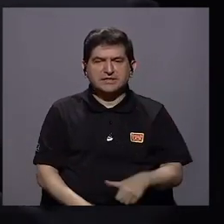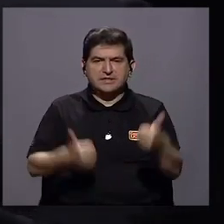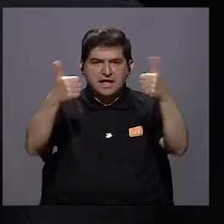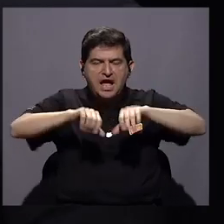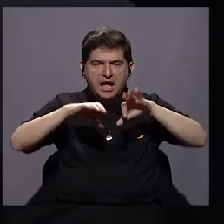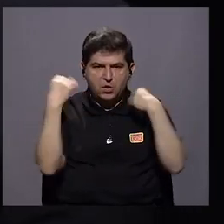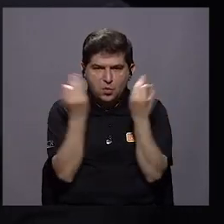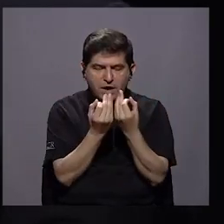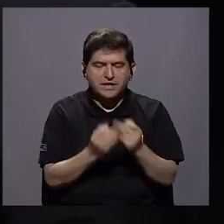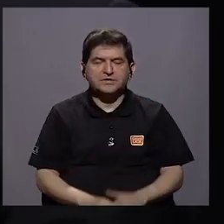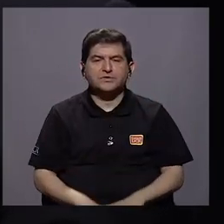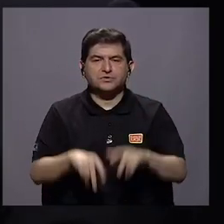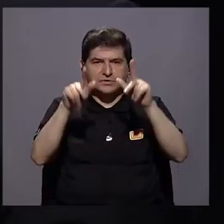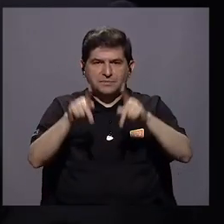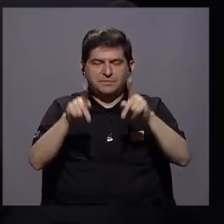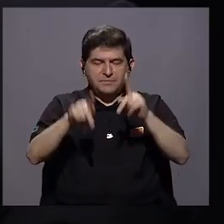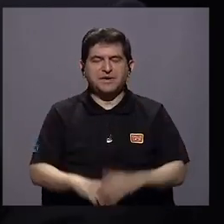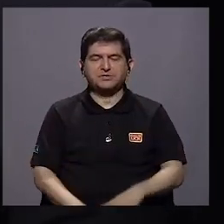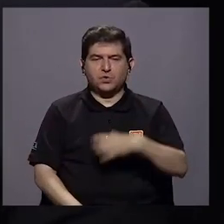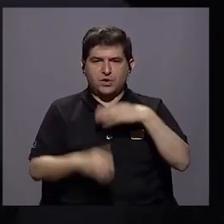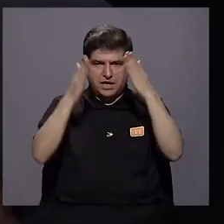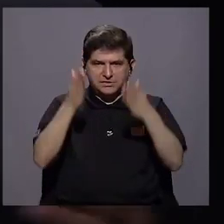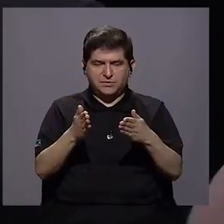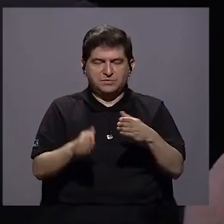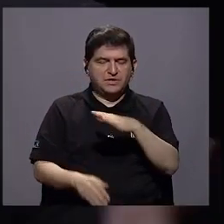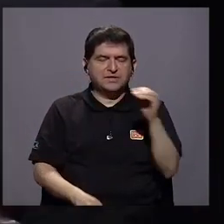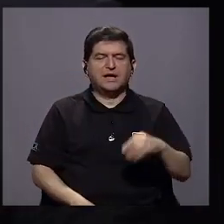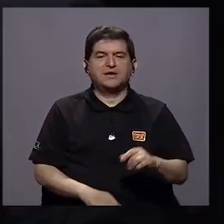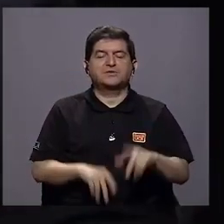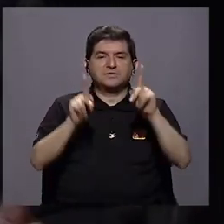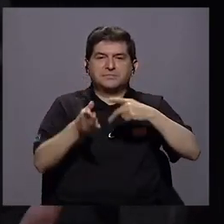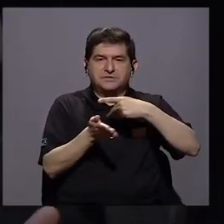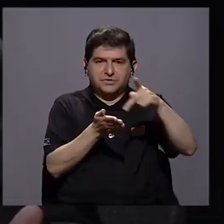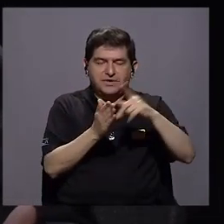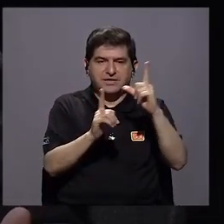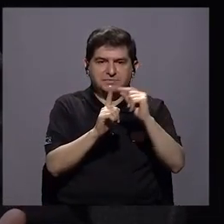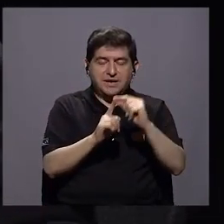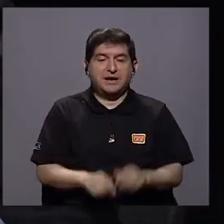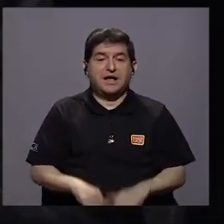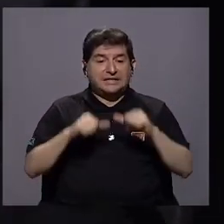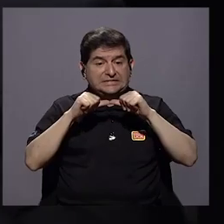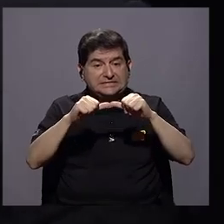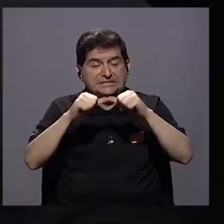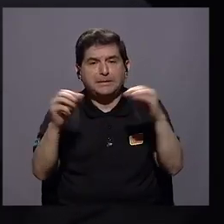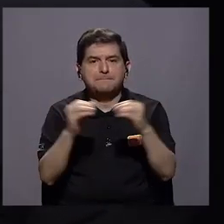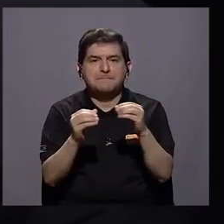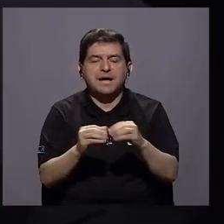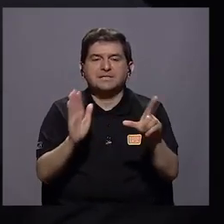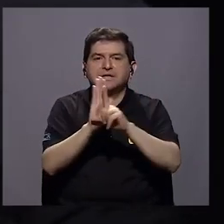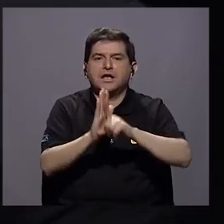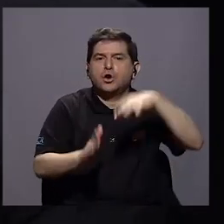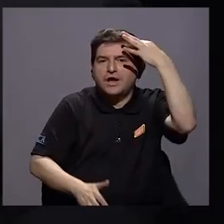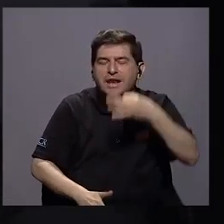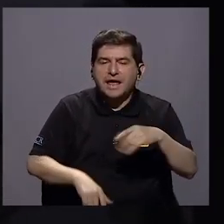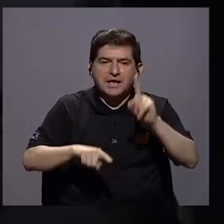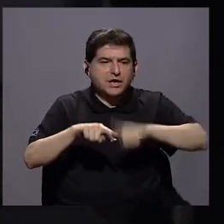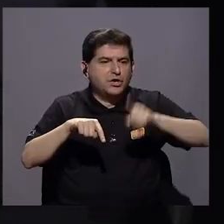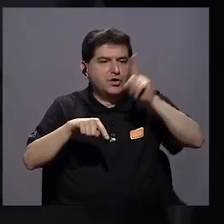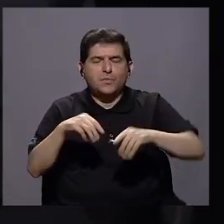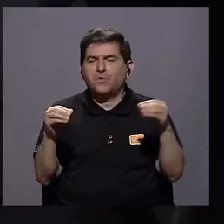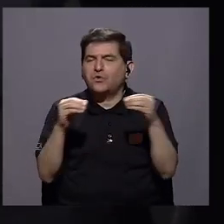entre familias que viven de alquileres y los que los pagan ha seguido más de lo que la ley proponía. Entonces, ahora no se